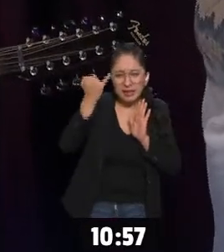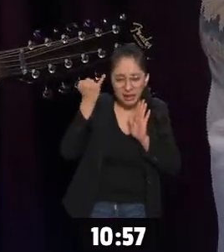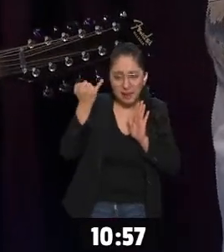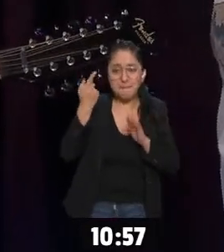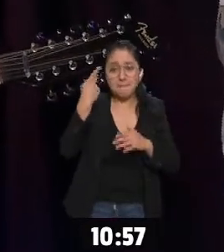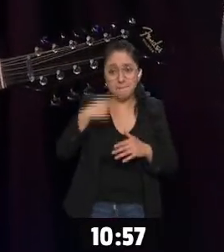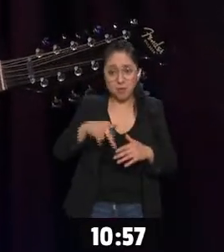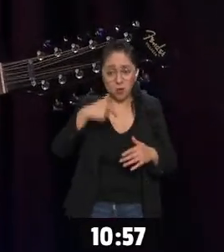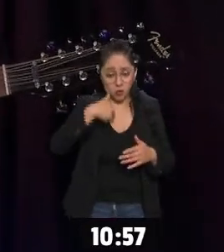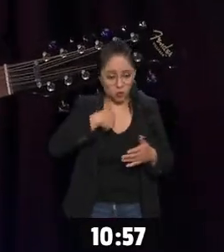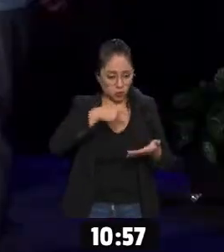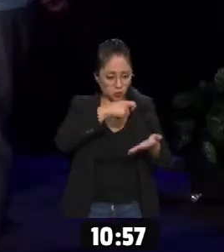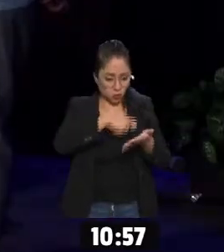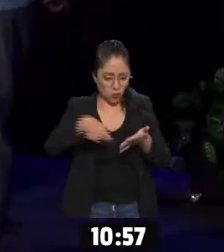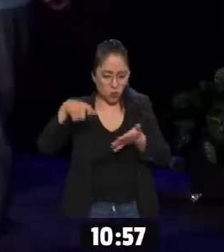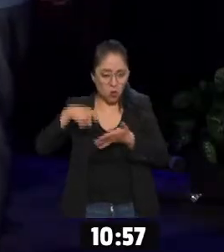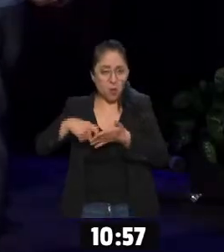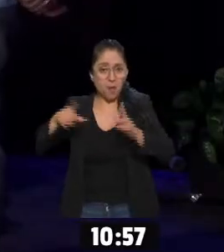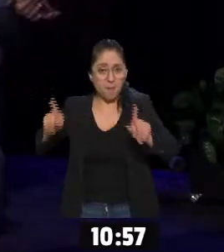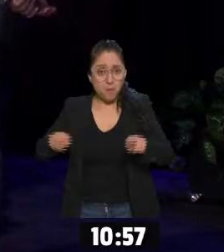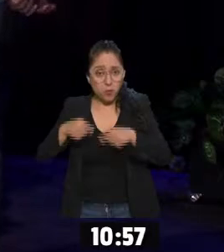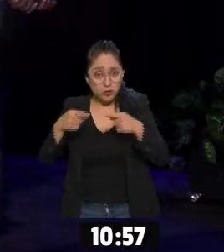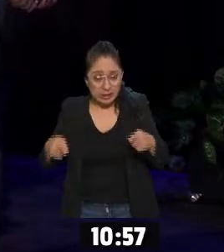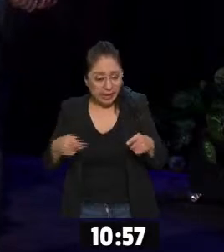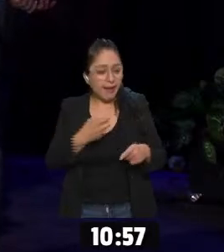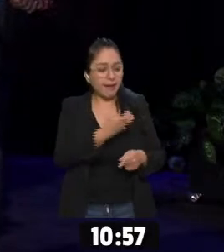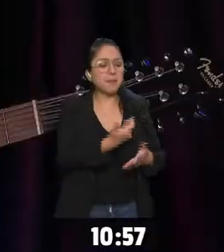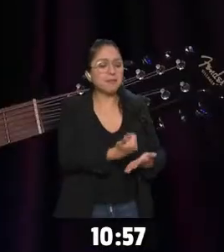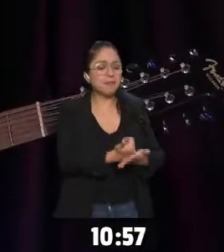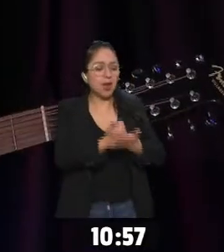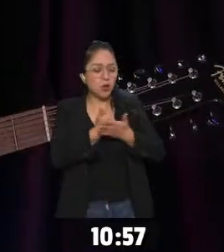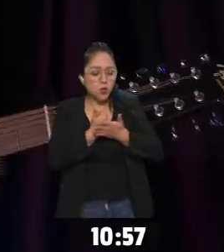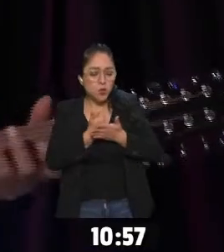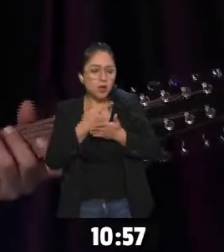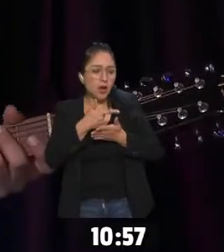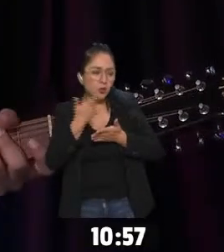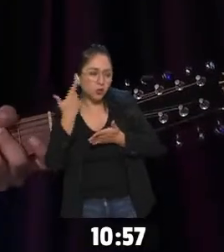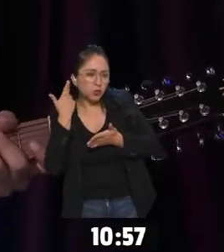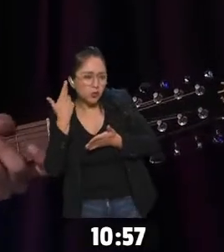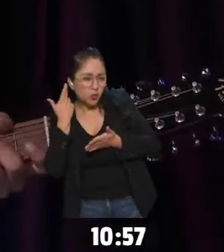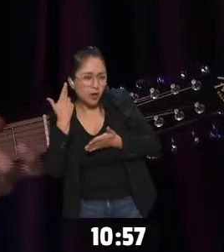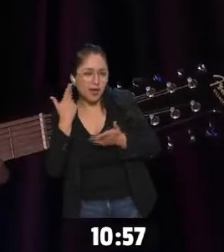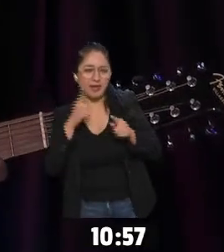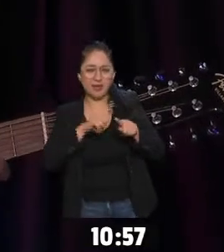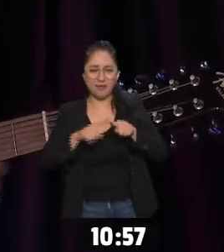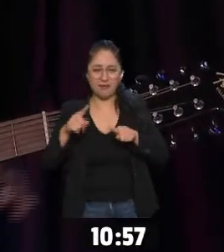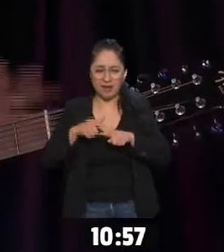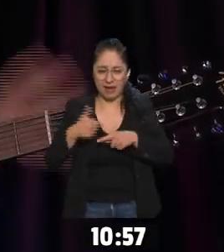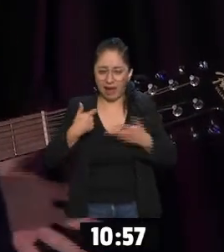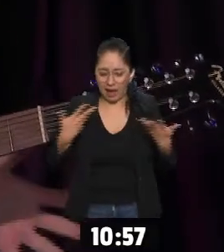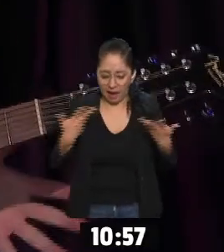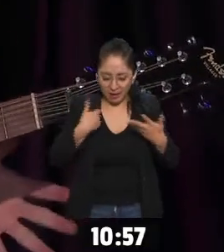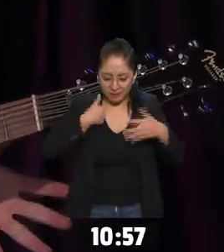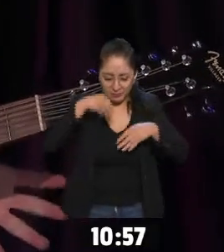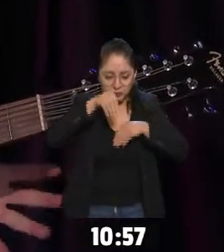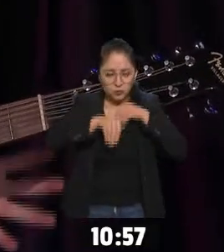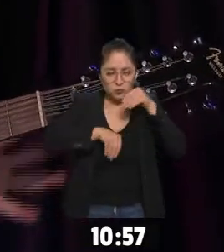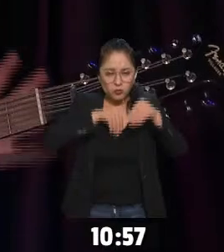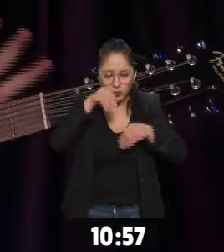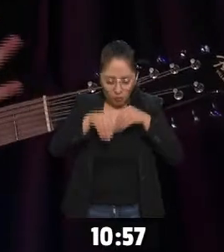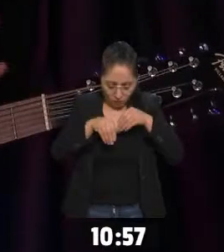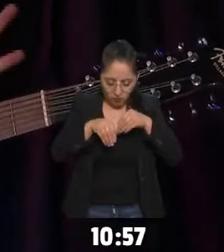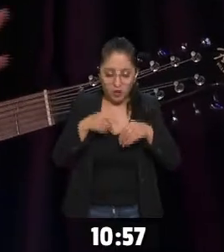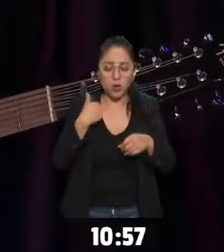otro tipo de instrumentos me permite crear otro tipo de canciones. Sonidos. Otro tipo de melodías. Incluso creo que son canciones las que ahora estoy